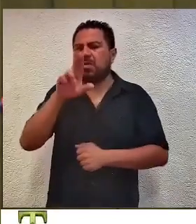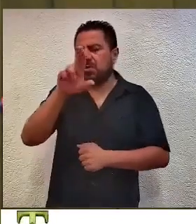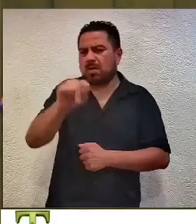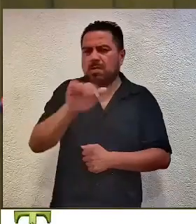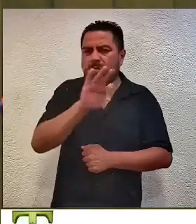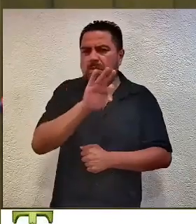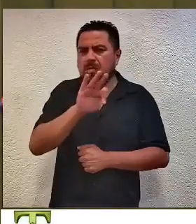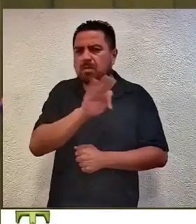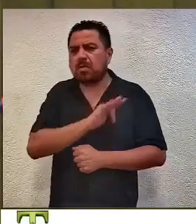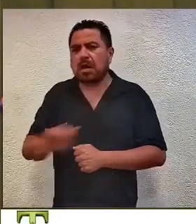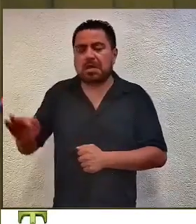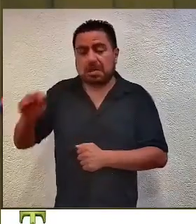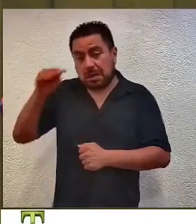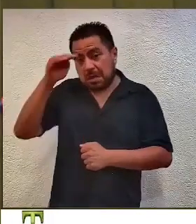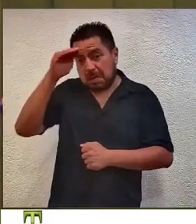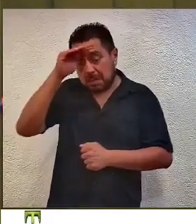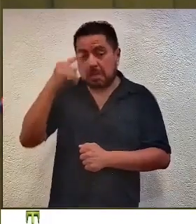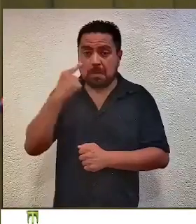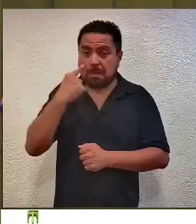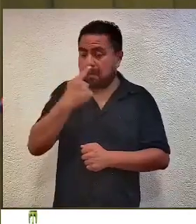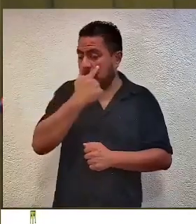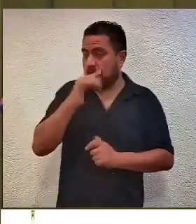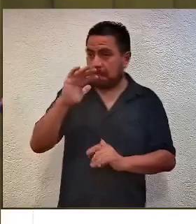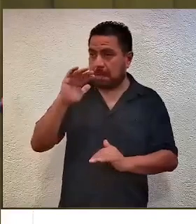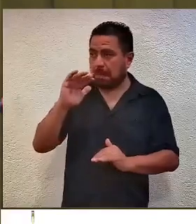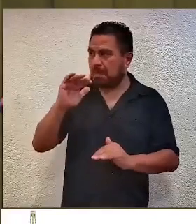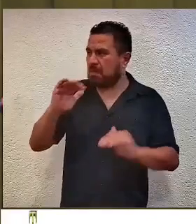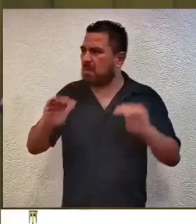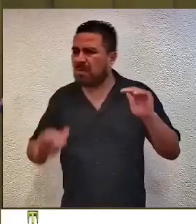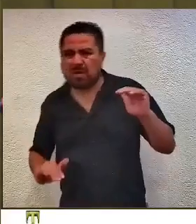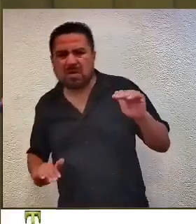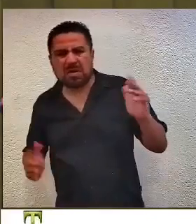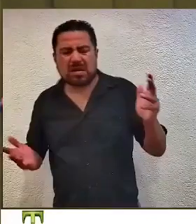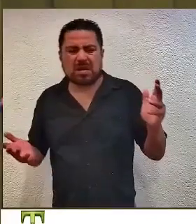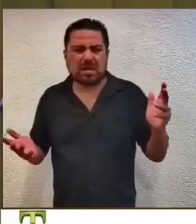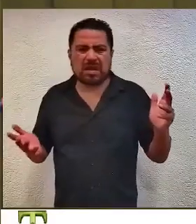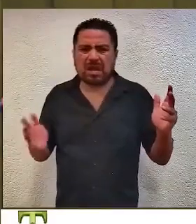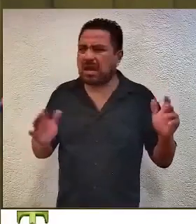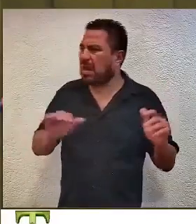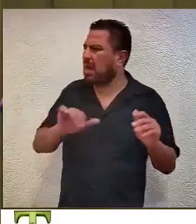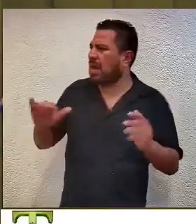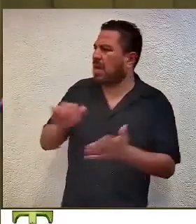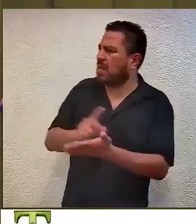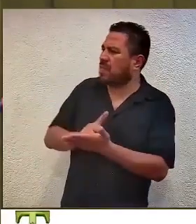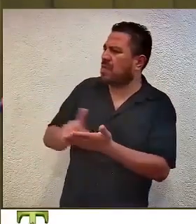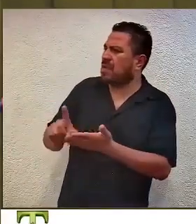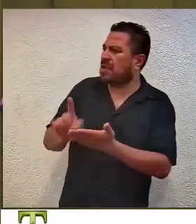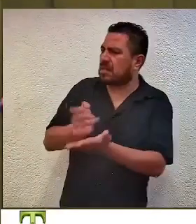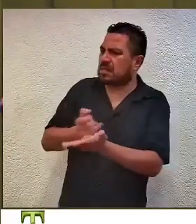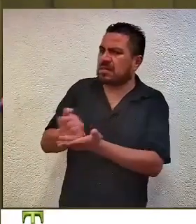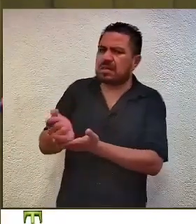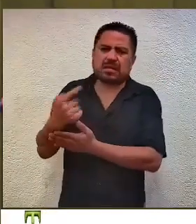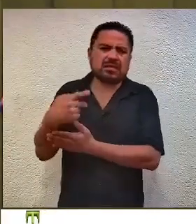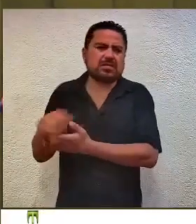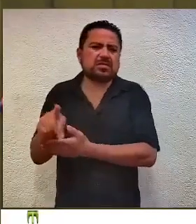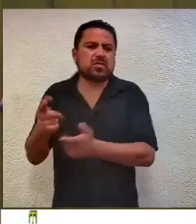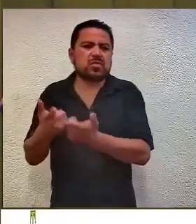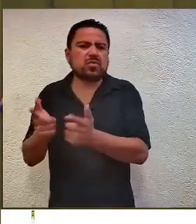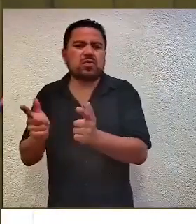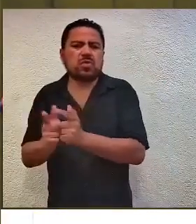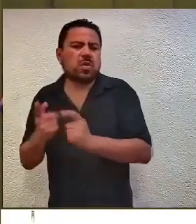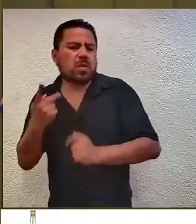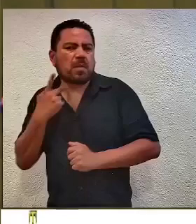puede considerarse una vulneración al derecho de autodeterminación de los partidos